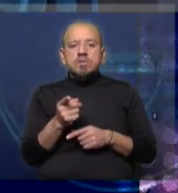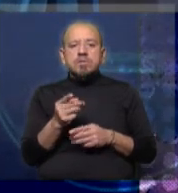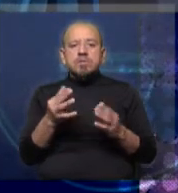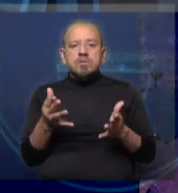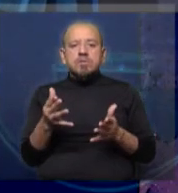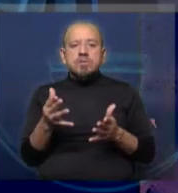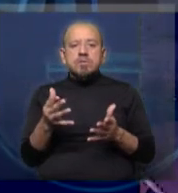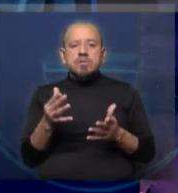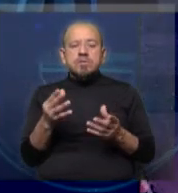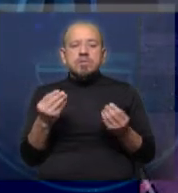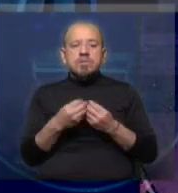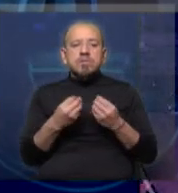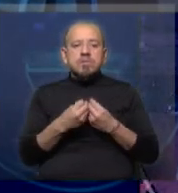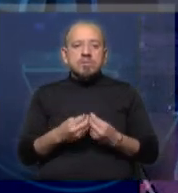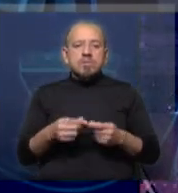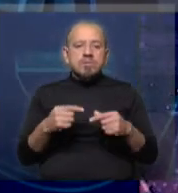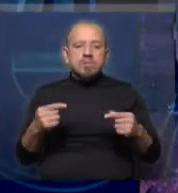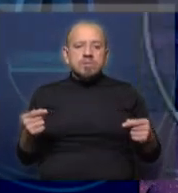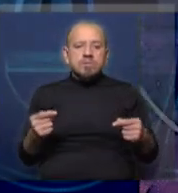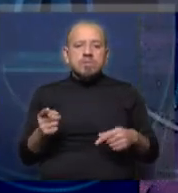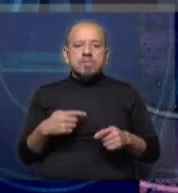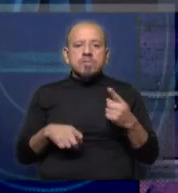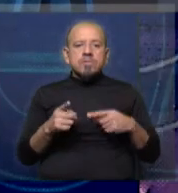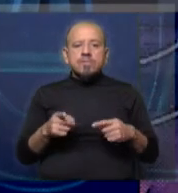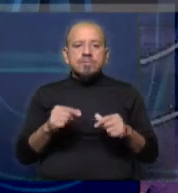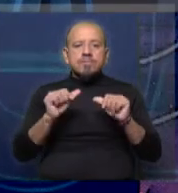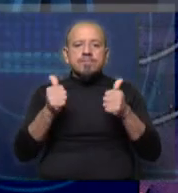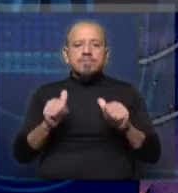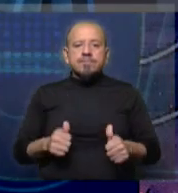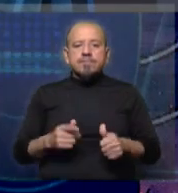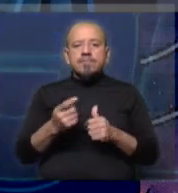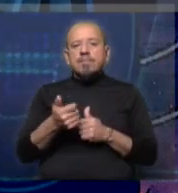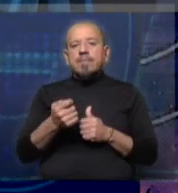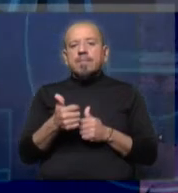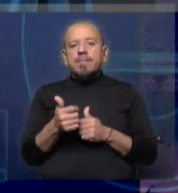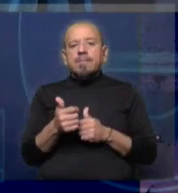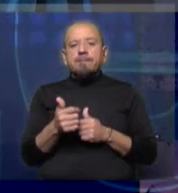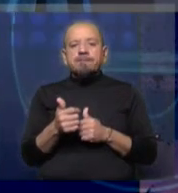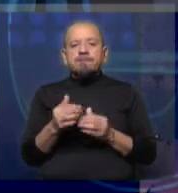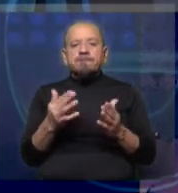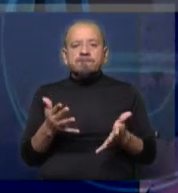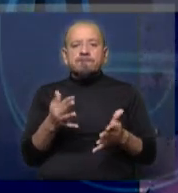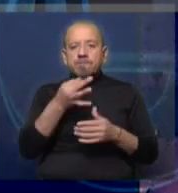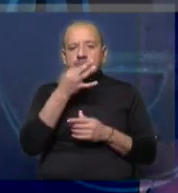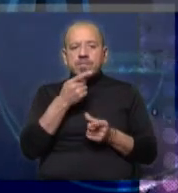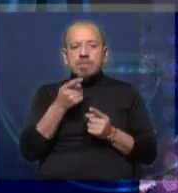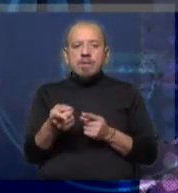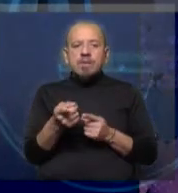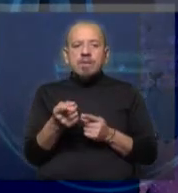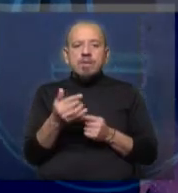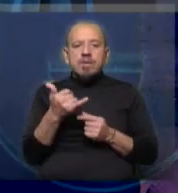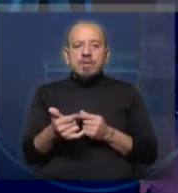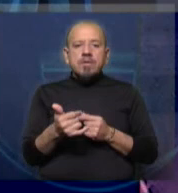dio muchos piques de de eso y bueno y en Maldonado también y en Rivera tiene eso justamente que decía anteriormente que tiene las